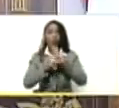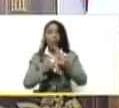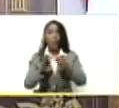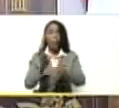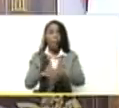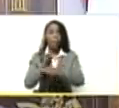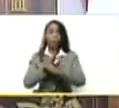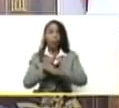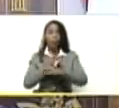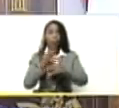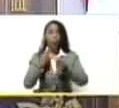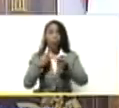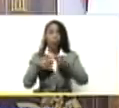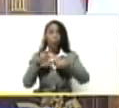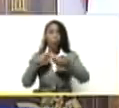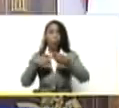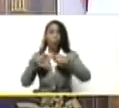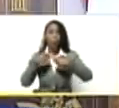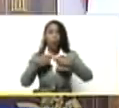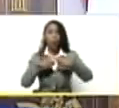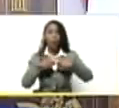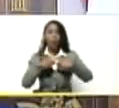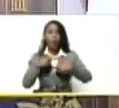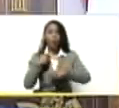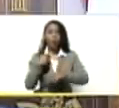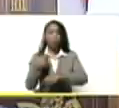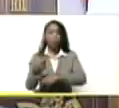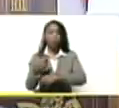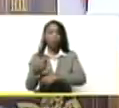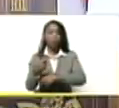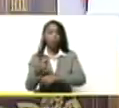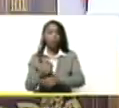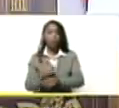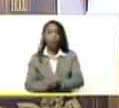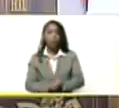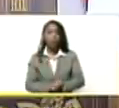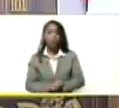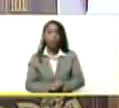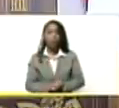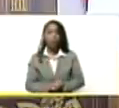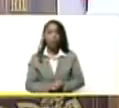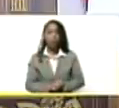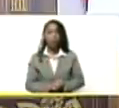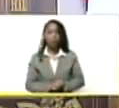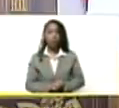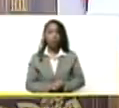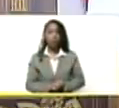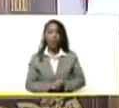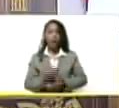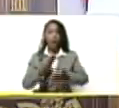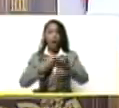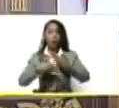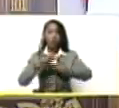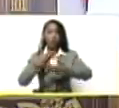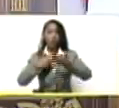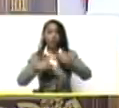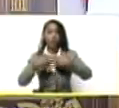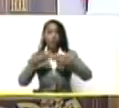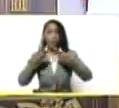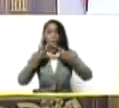pero que lejos están del poder político ustedes señores extremistas de la derecha